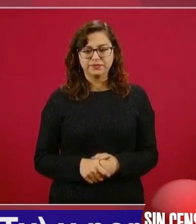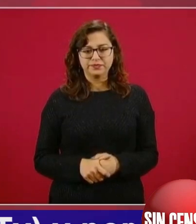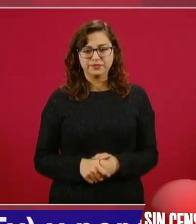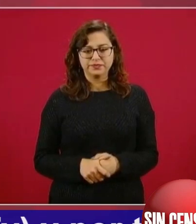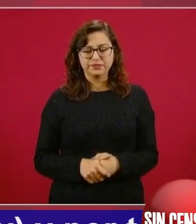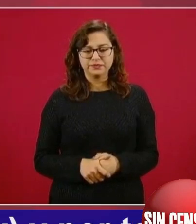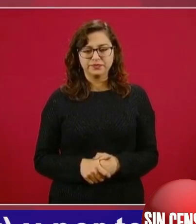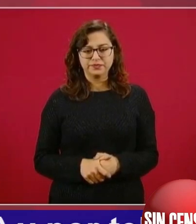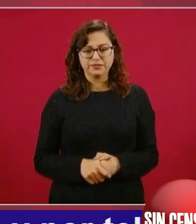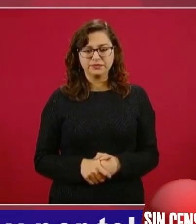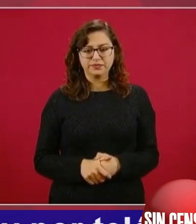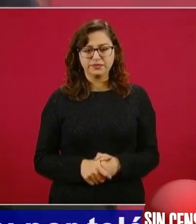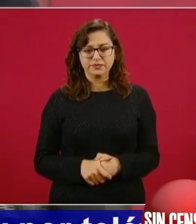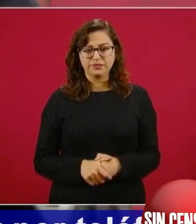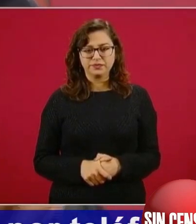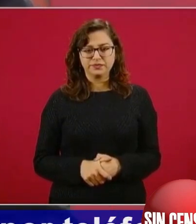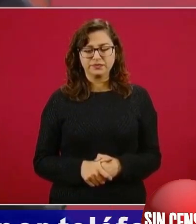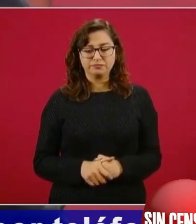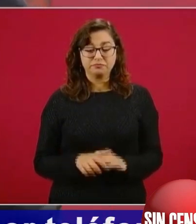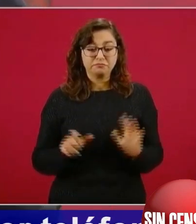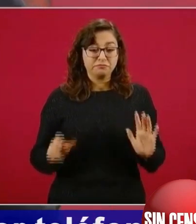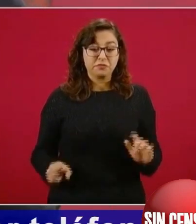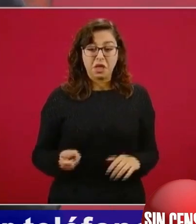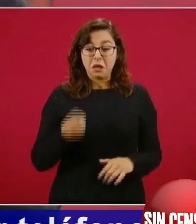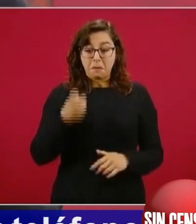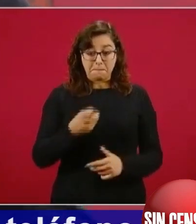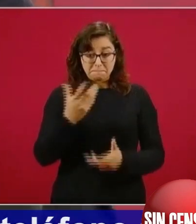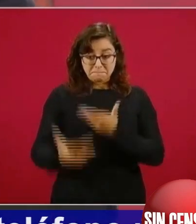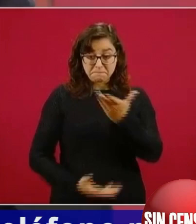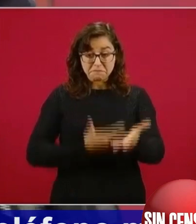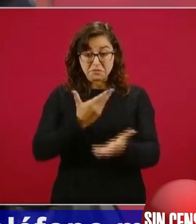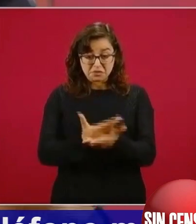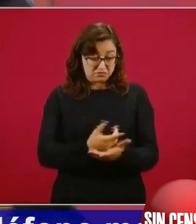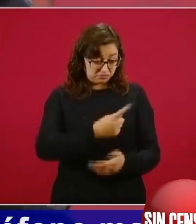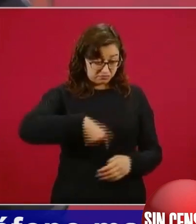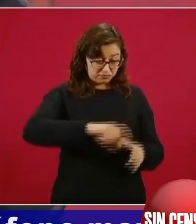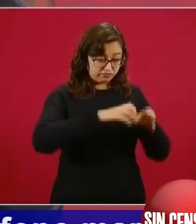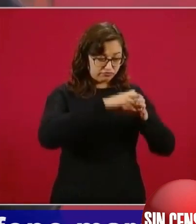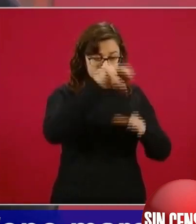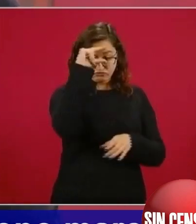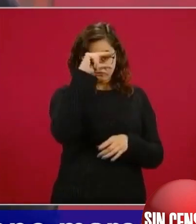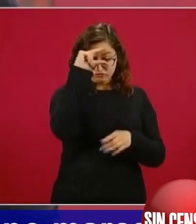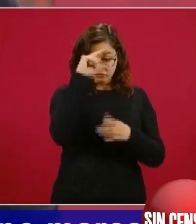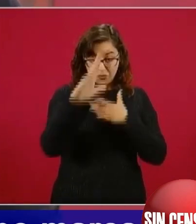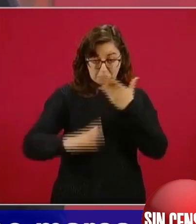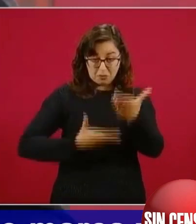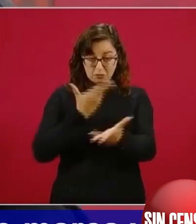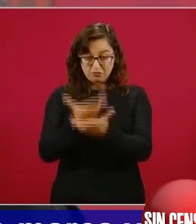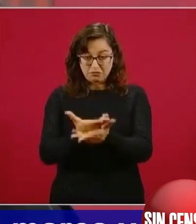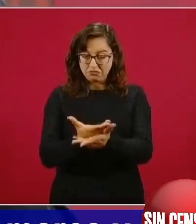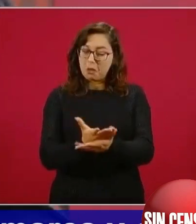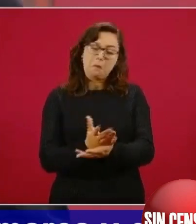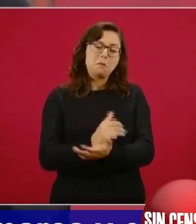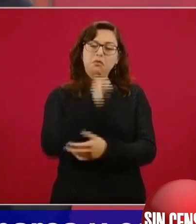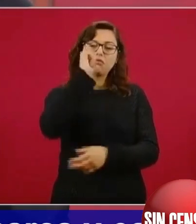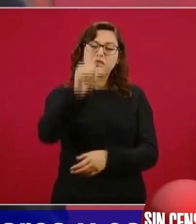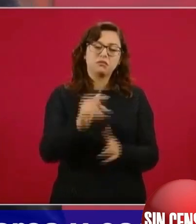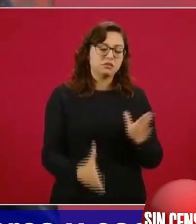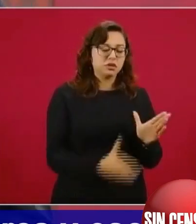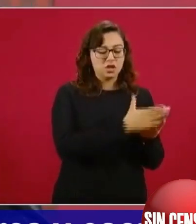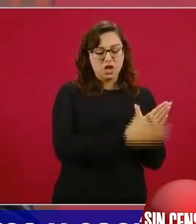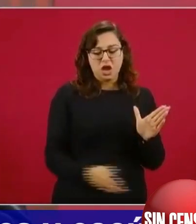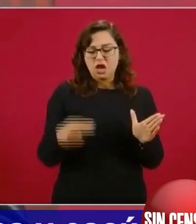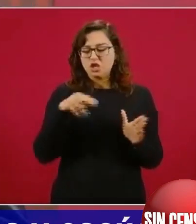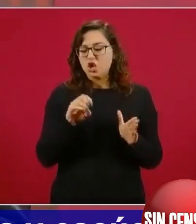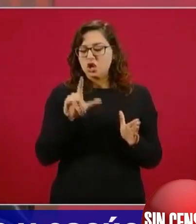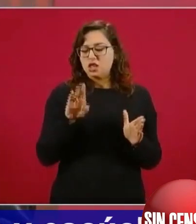Bueno, ni siquiera se lo plantearon los intelectuales orgánicos durante todo el periodo neoliberal. Al